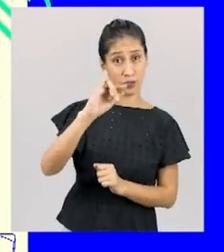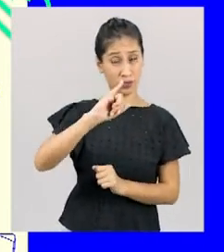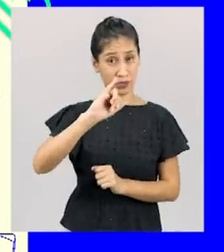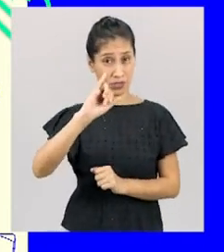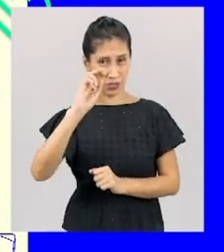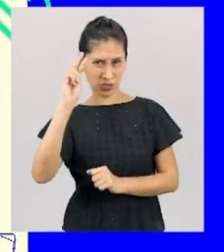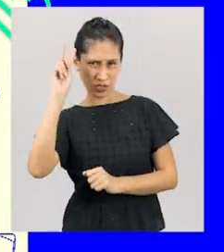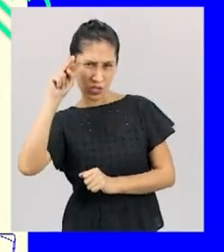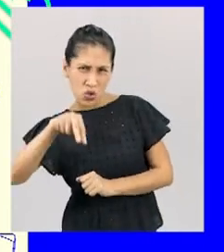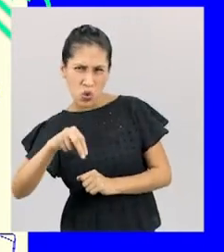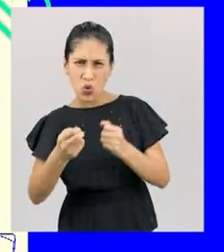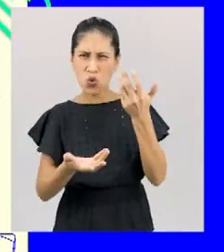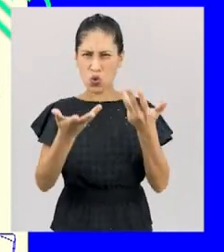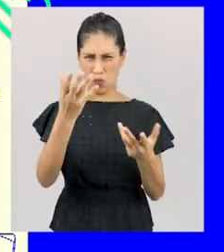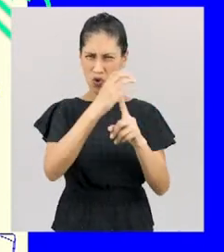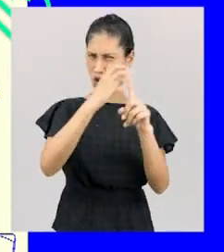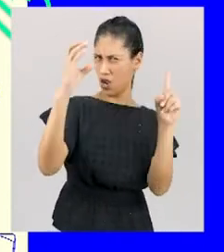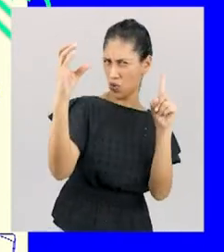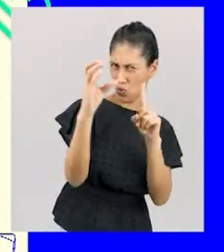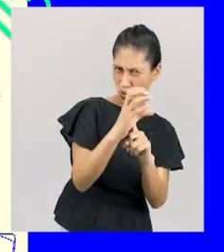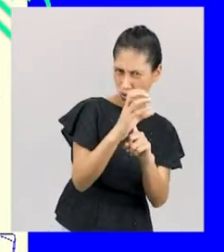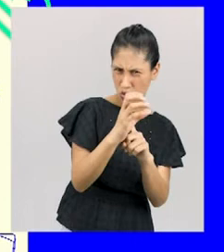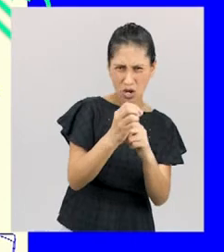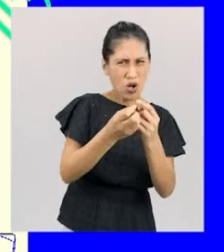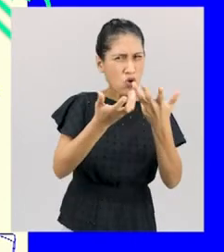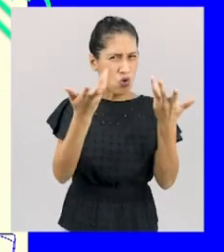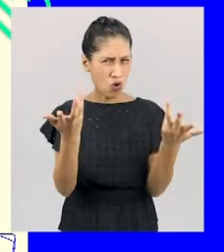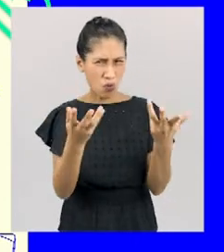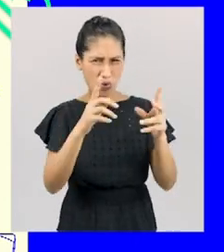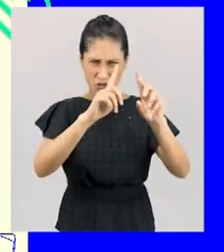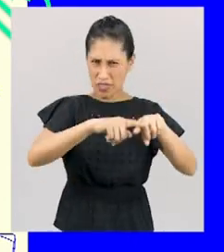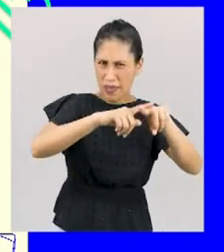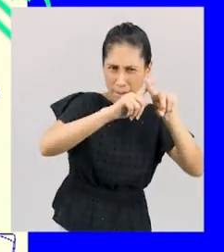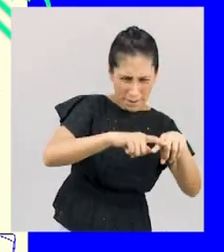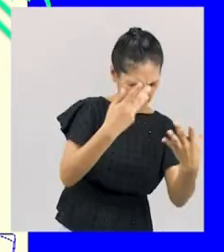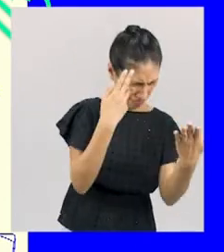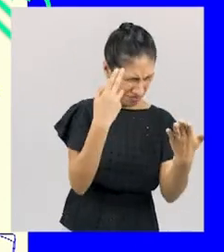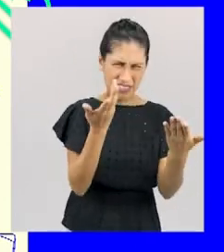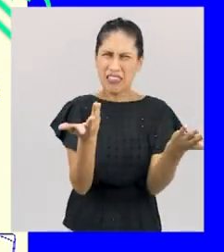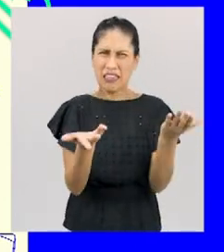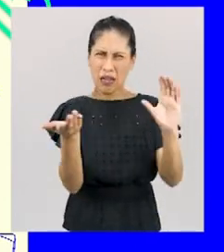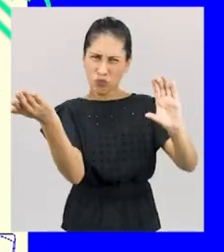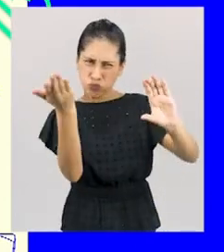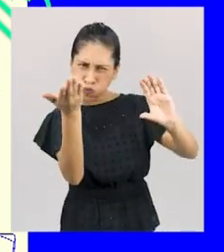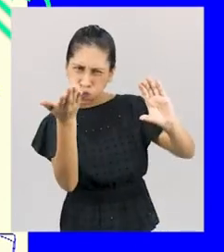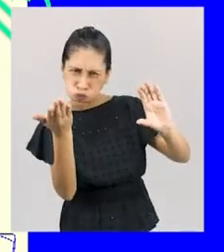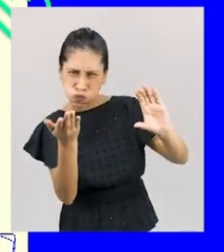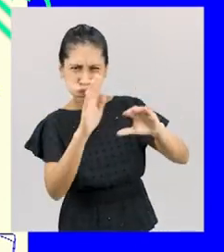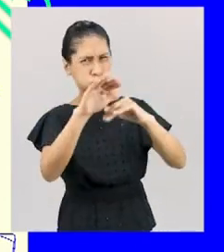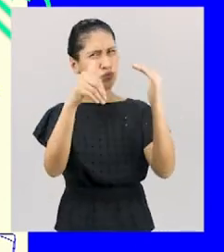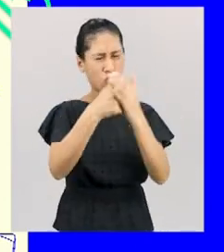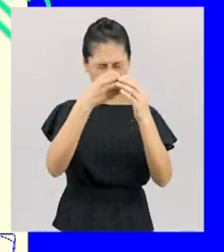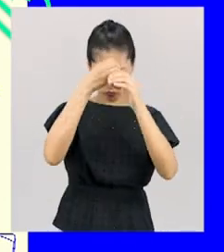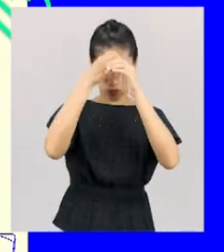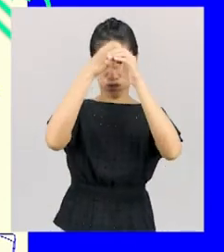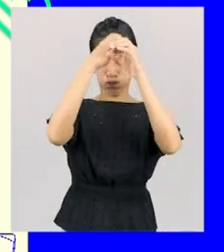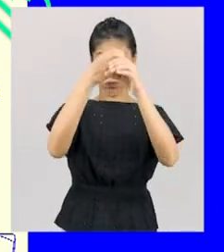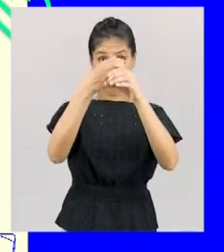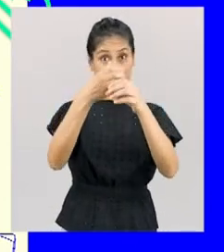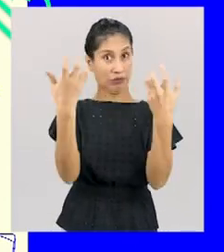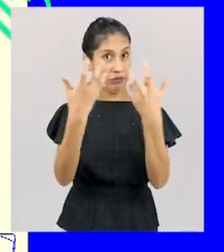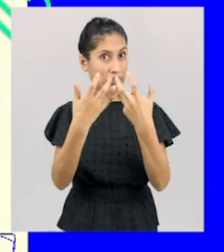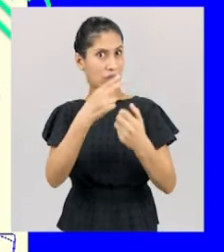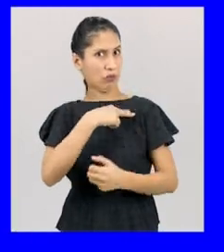incluso en varias materias, sino del orden que estos conocimientos guardan en nuestra memoria y de la presencia de estos conocimientos en